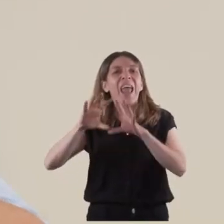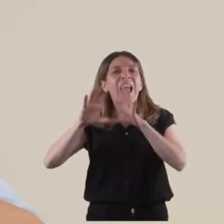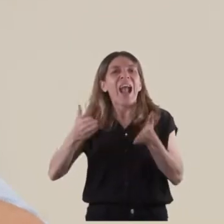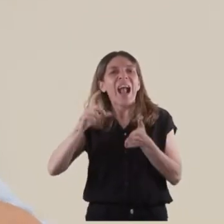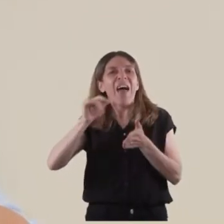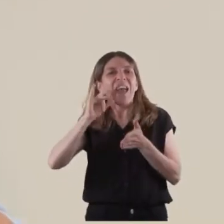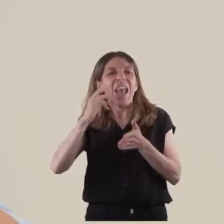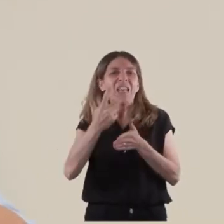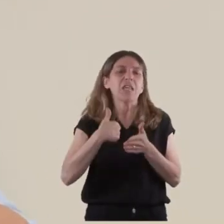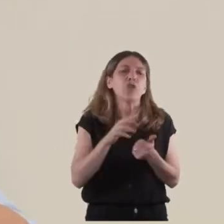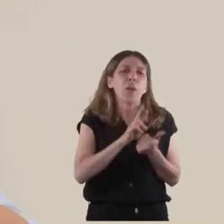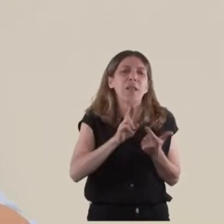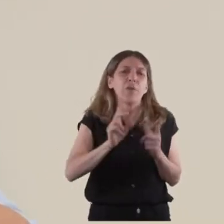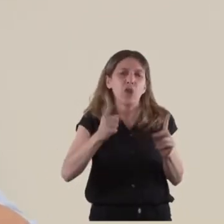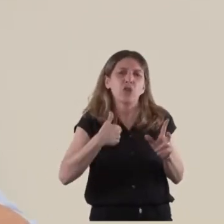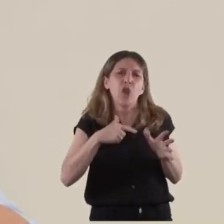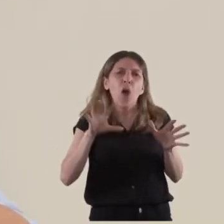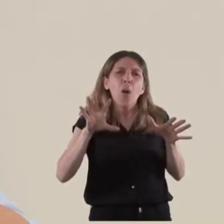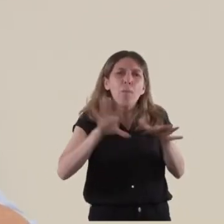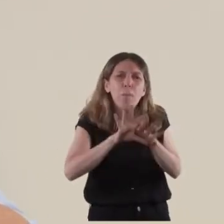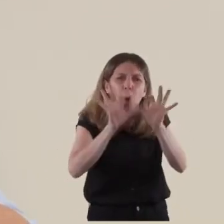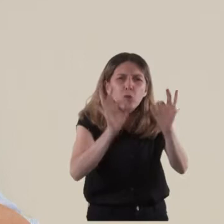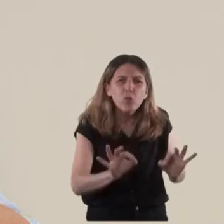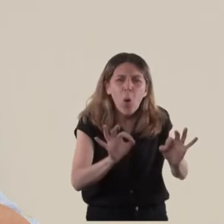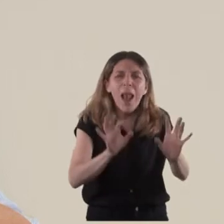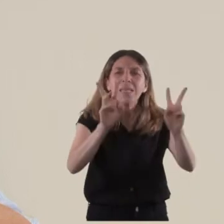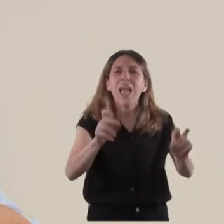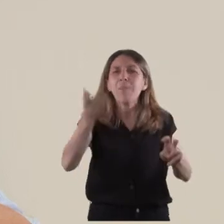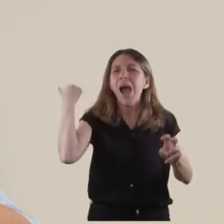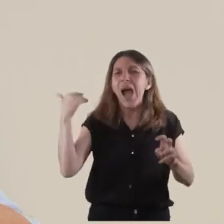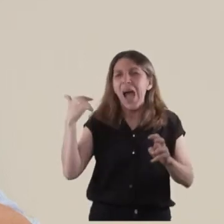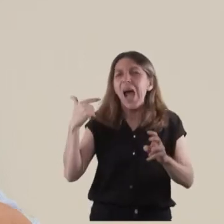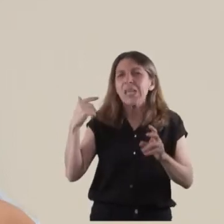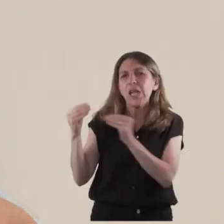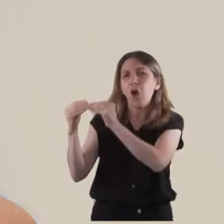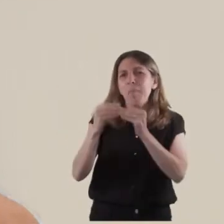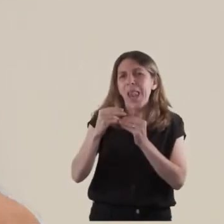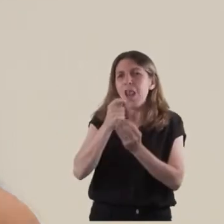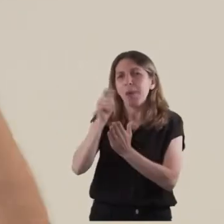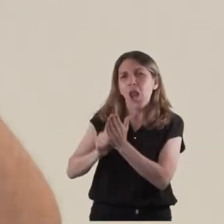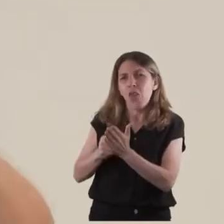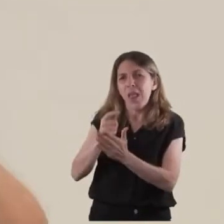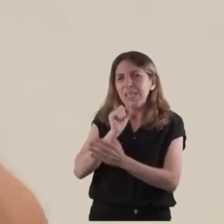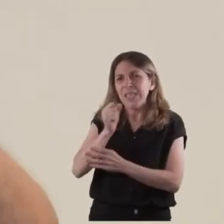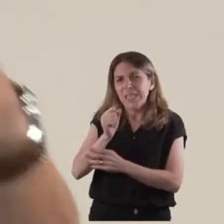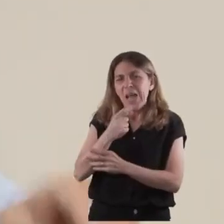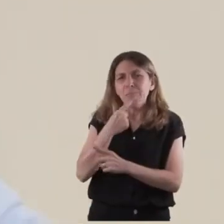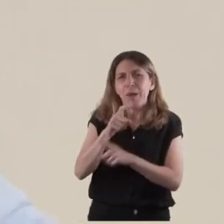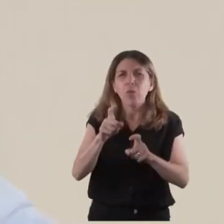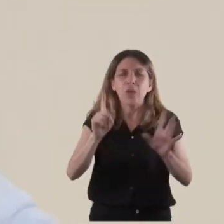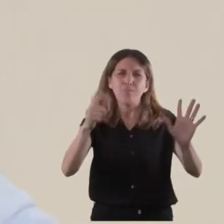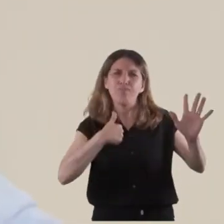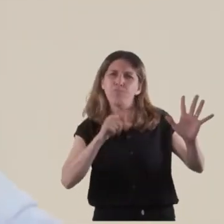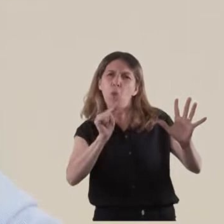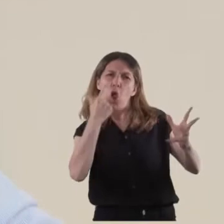voy a tratar de ser además específicos sobre las preguntas que hicieron varios de mis colegas porque sinceramente estoy un